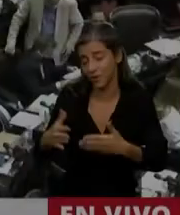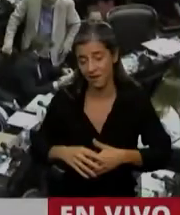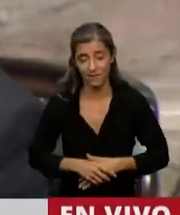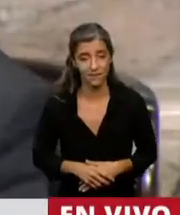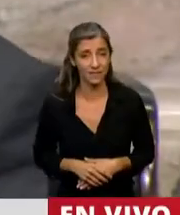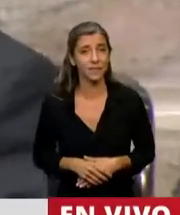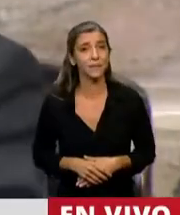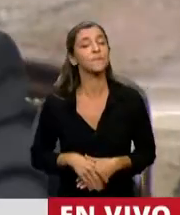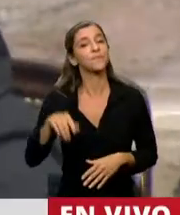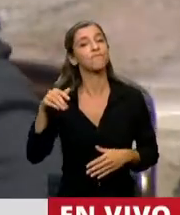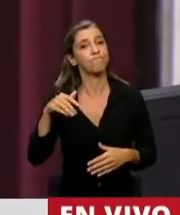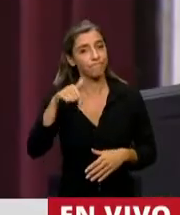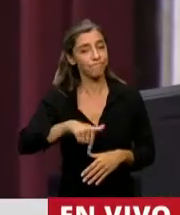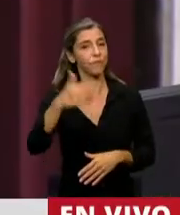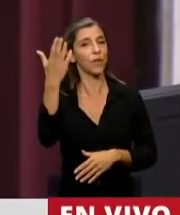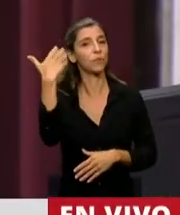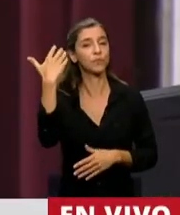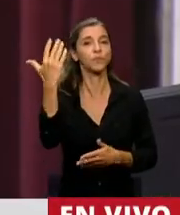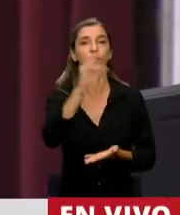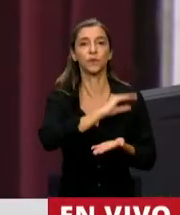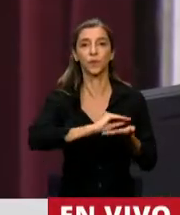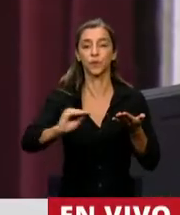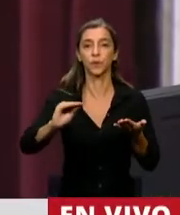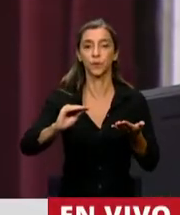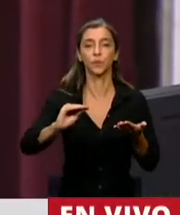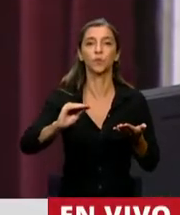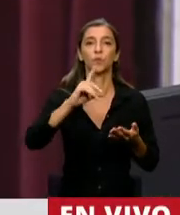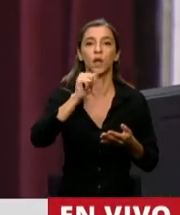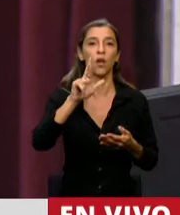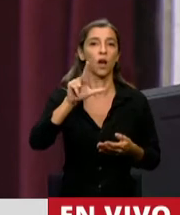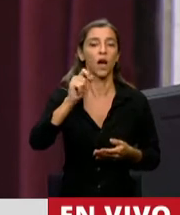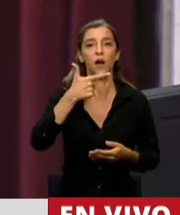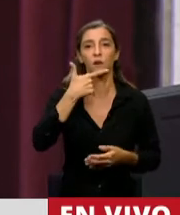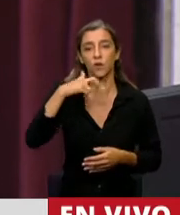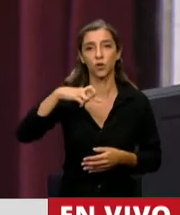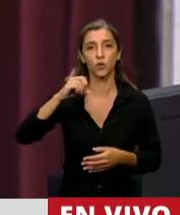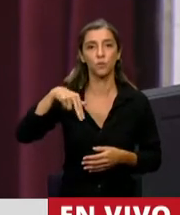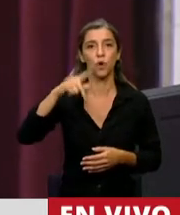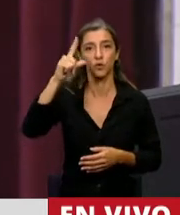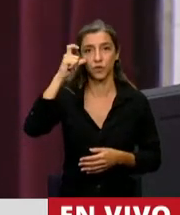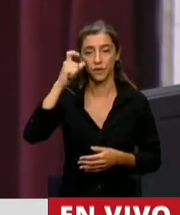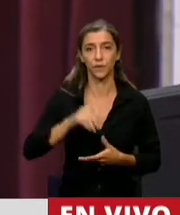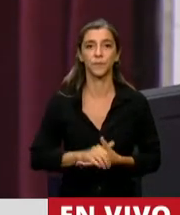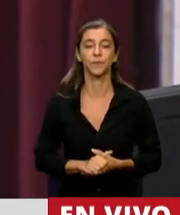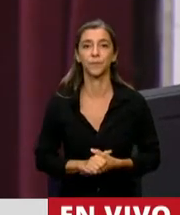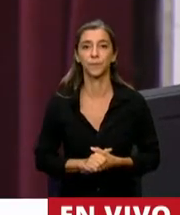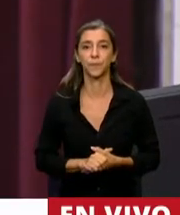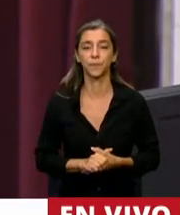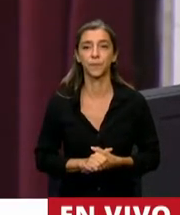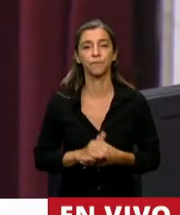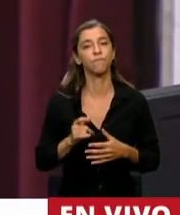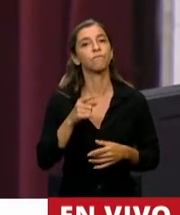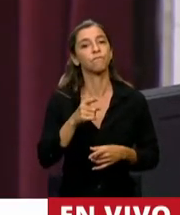En el uso de la palabra, el diputado Carlos Ponce. Quiero recordar que el